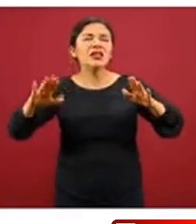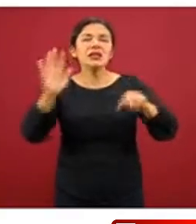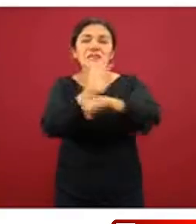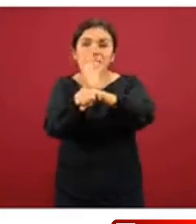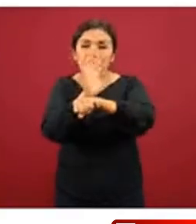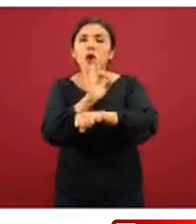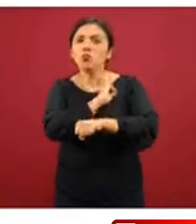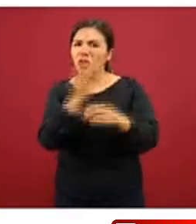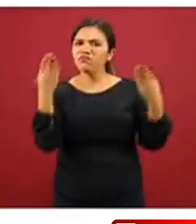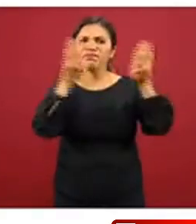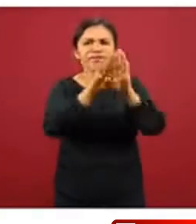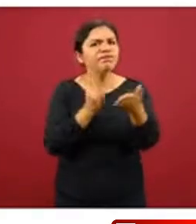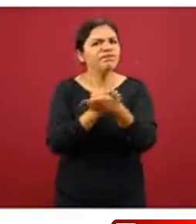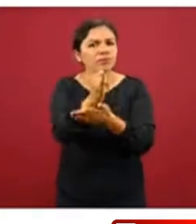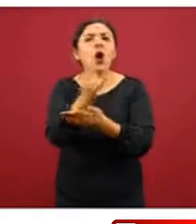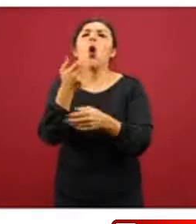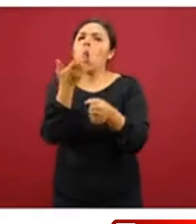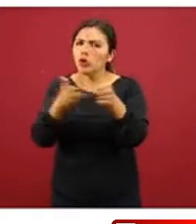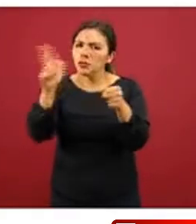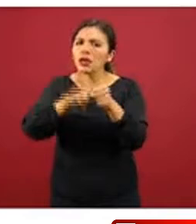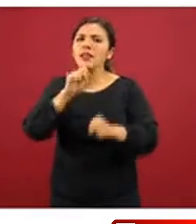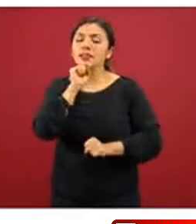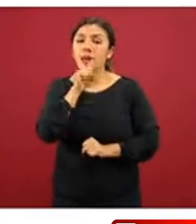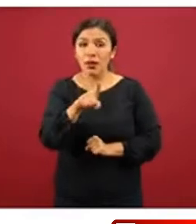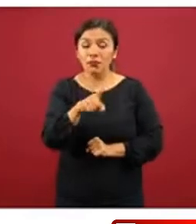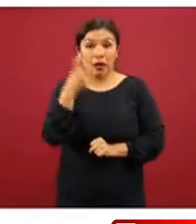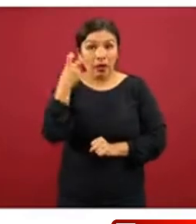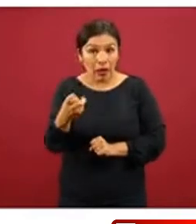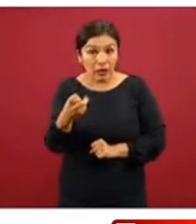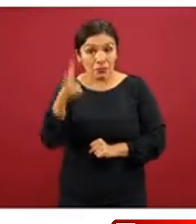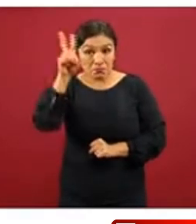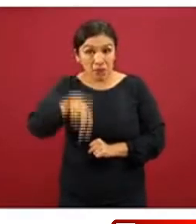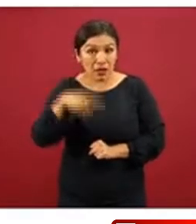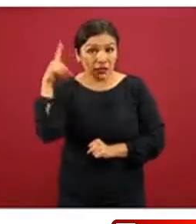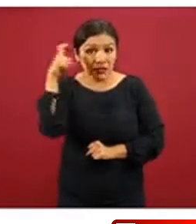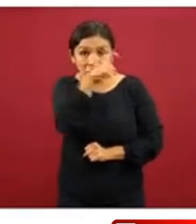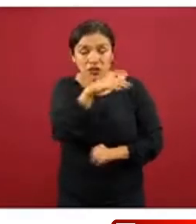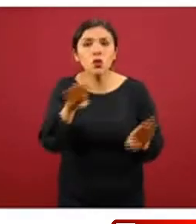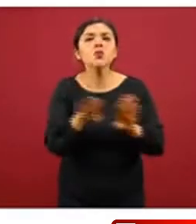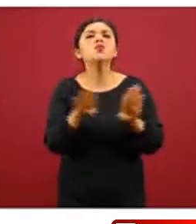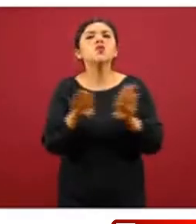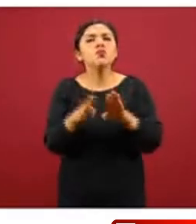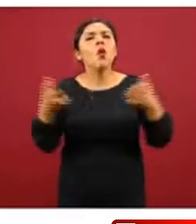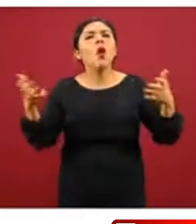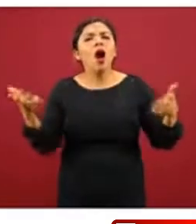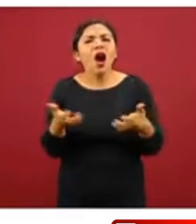hospital. Sería difícil para el propio sector, sería